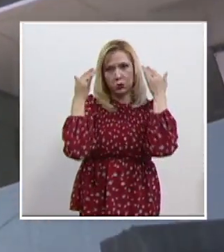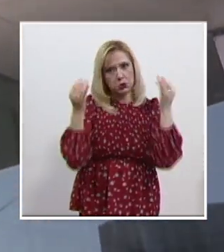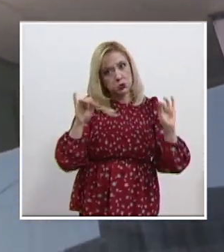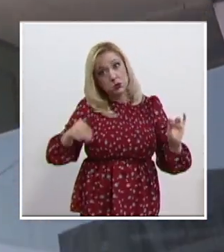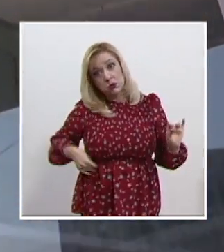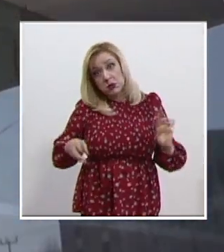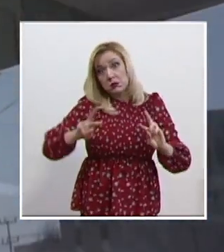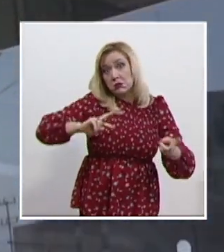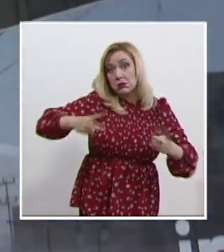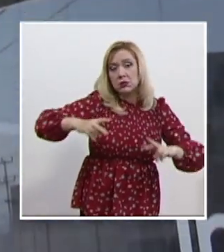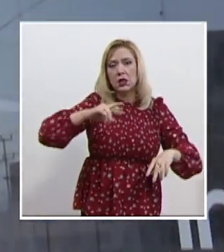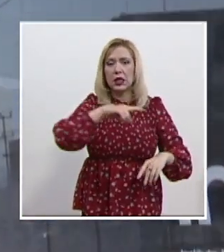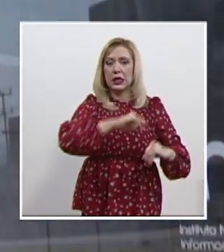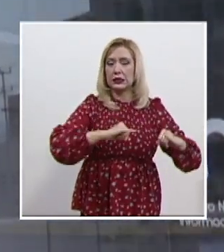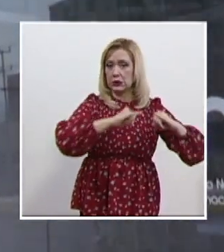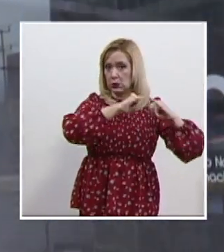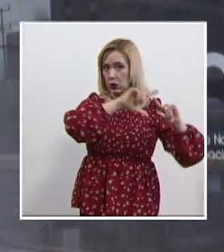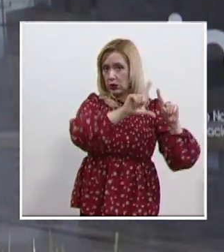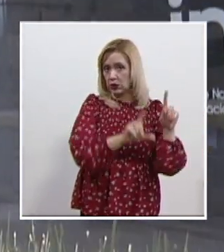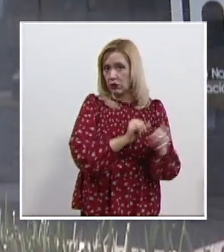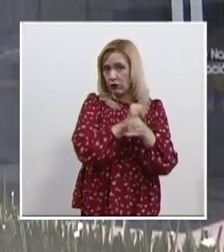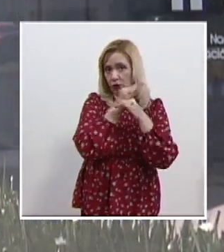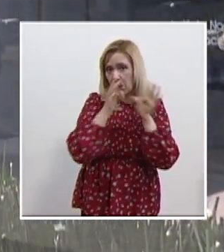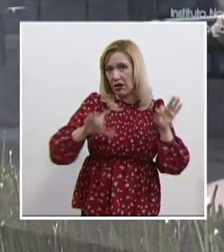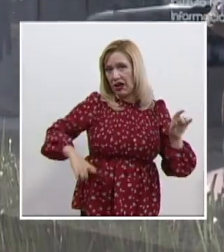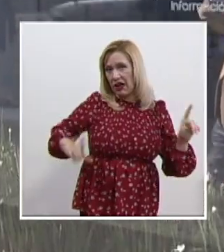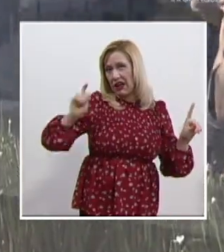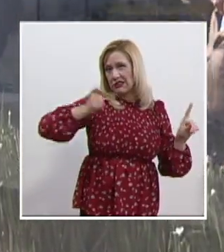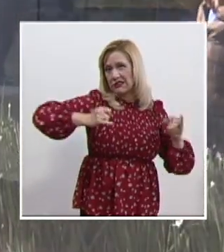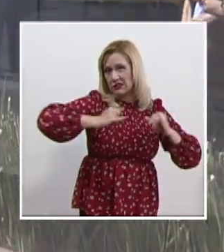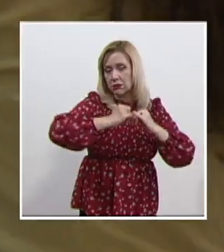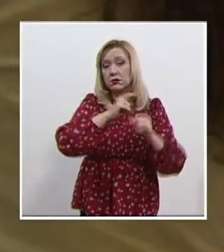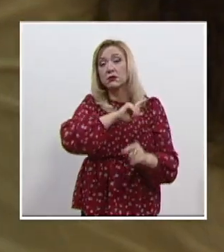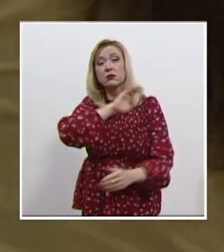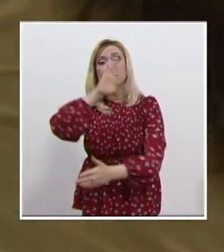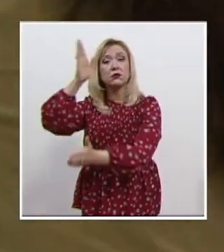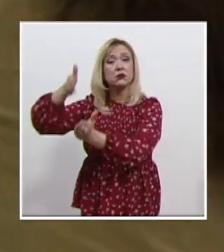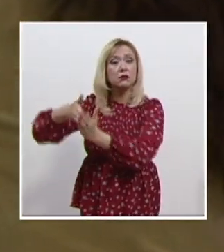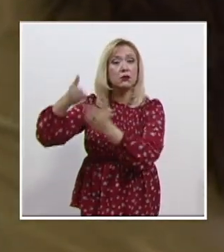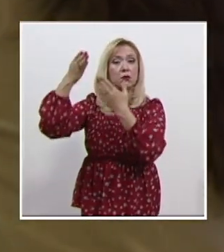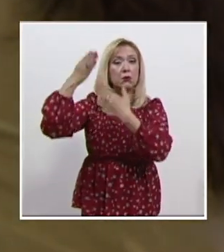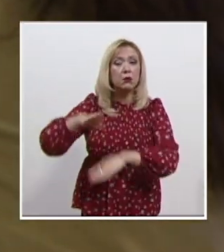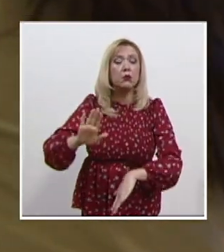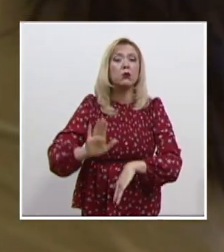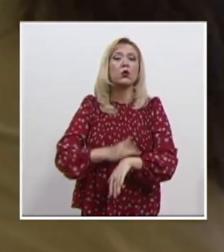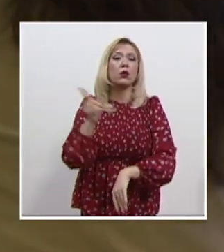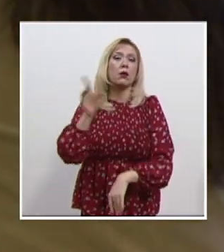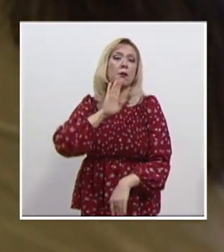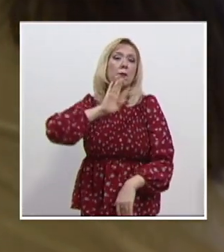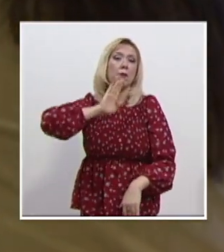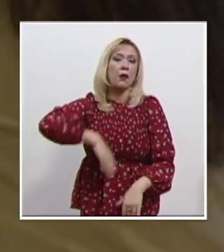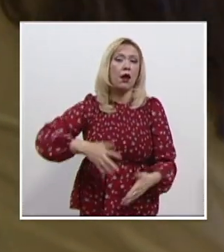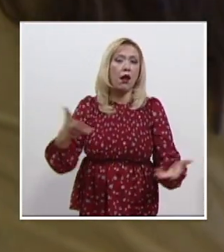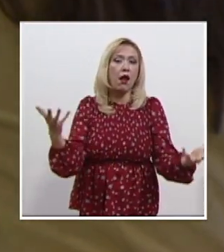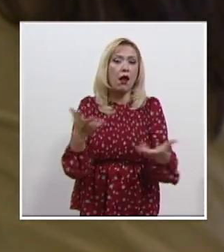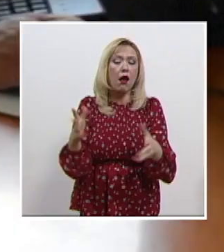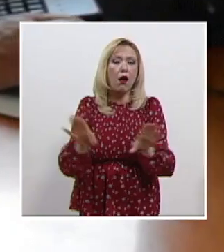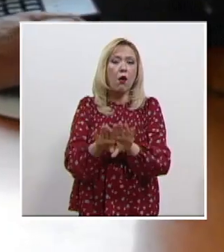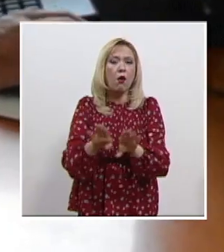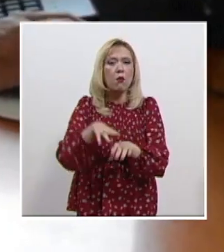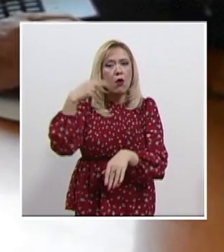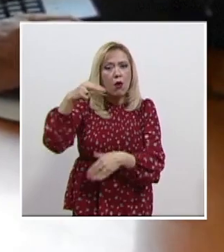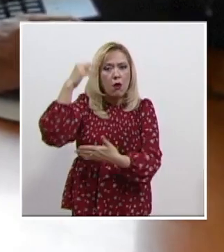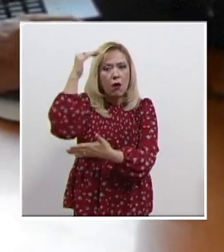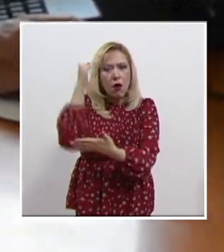multa a una institución bancaria por actuar con negligencia en la tramitación y respuesta de acceso a los datos personales